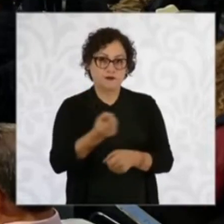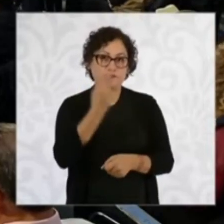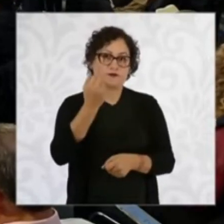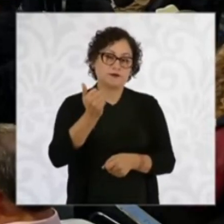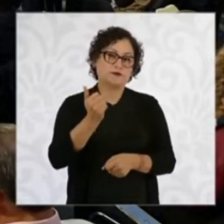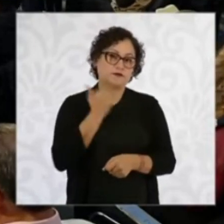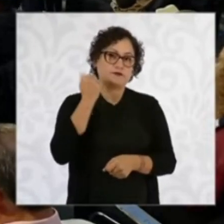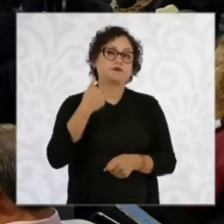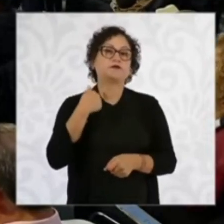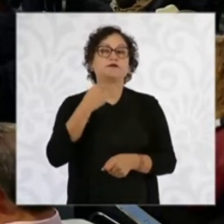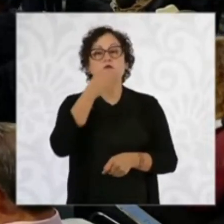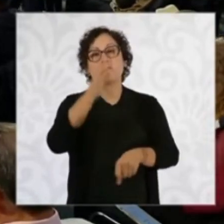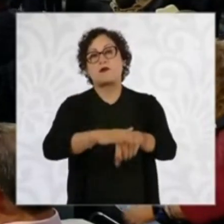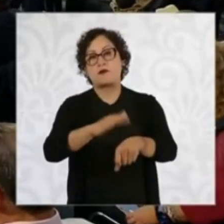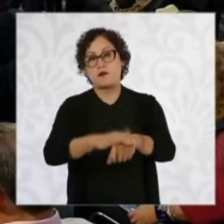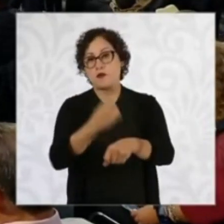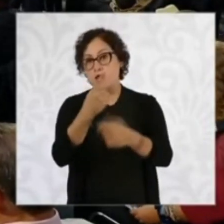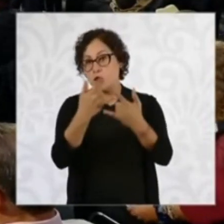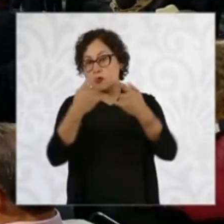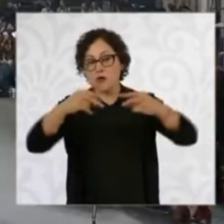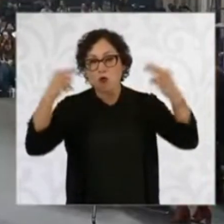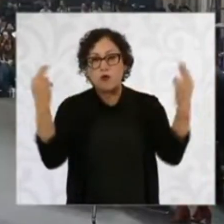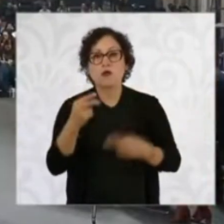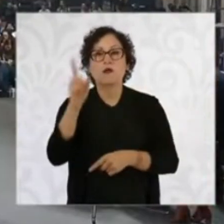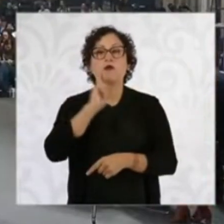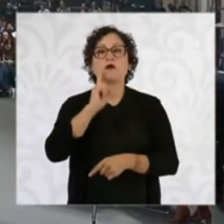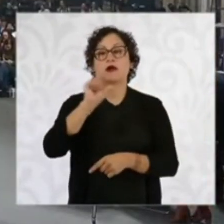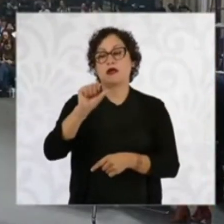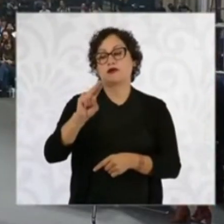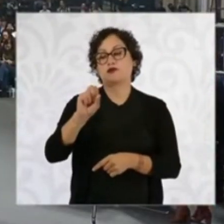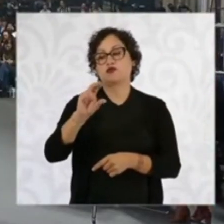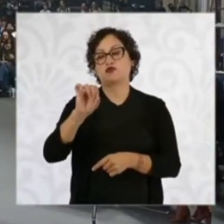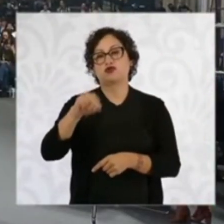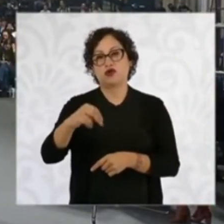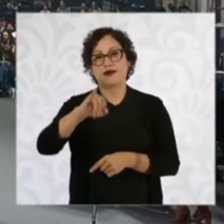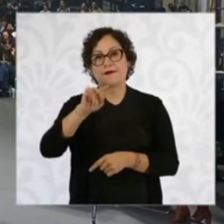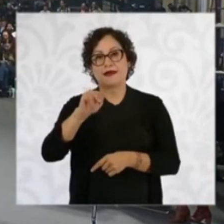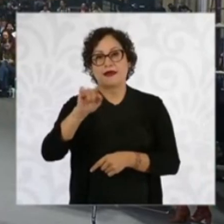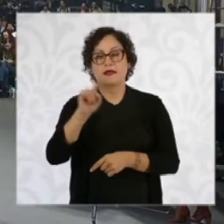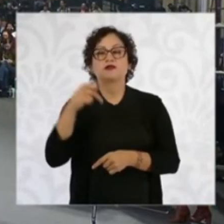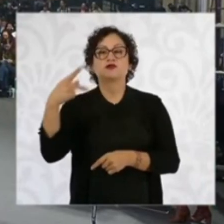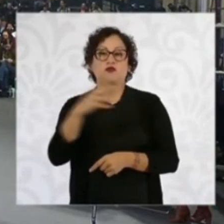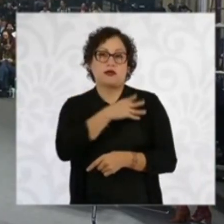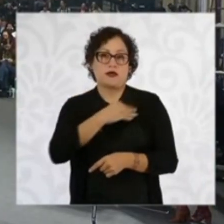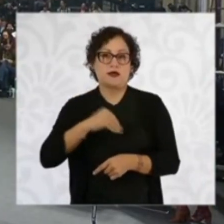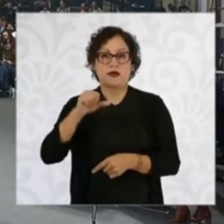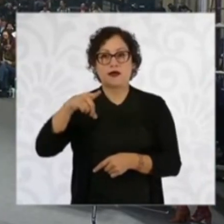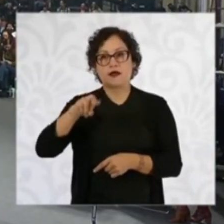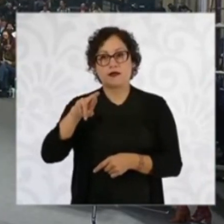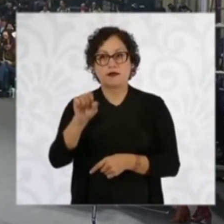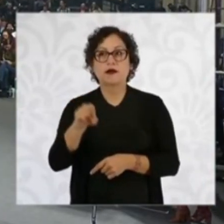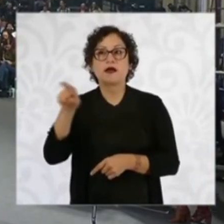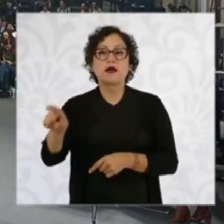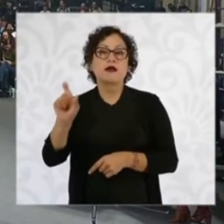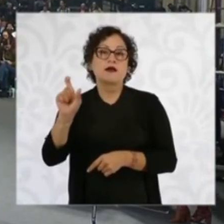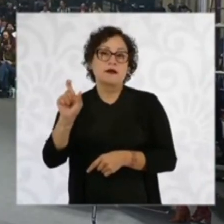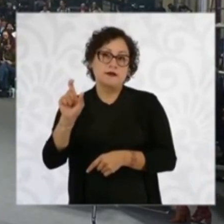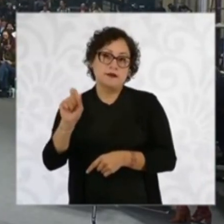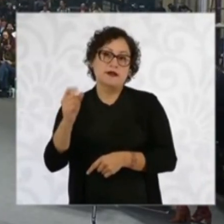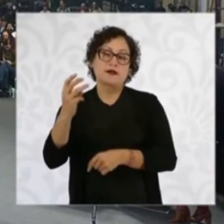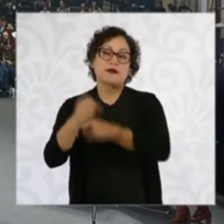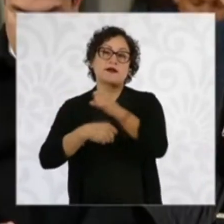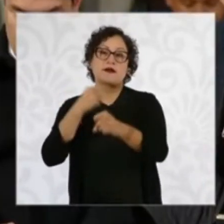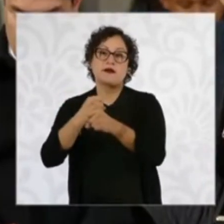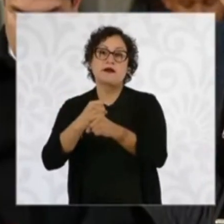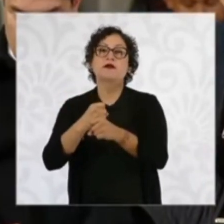que necesita atención urgente. Se trata de la señora Asunción Jiménez y su hija, Andrea Quintana, quien a sus 23 años sufrió un grave accidente en motocicleta en